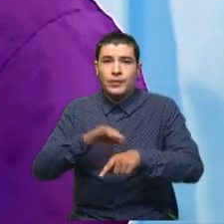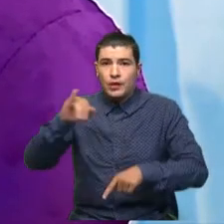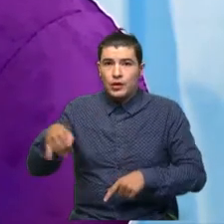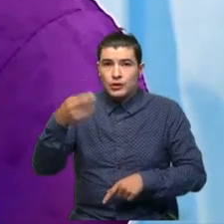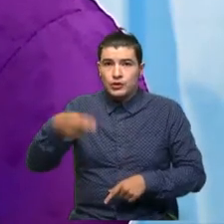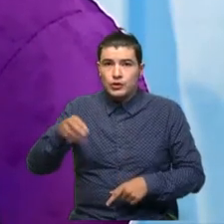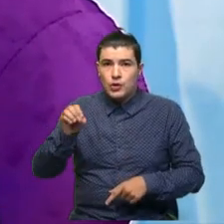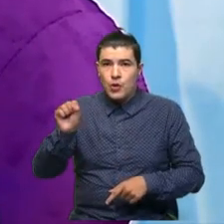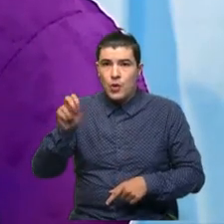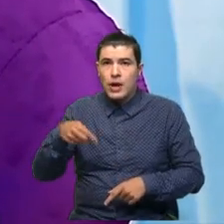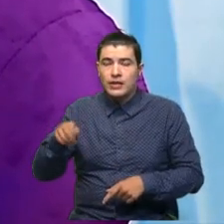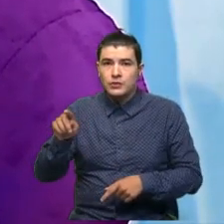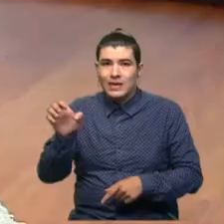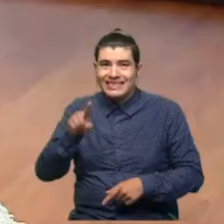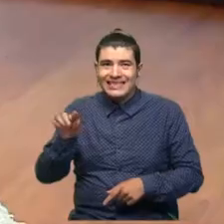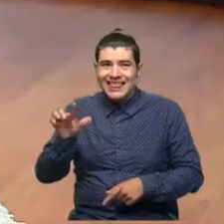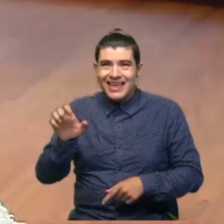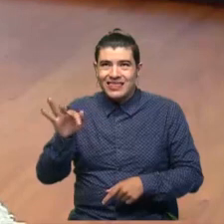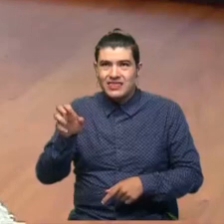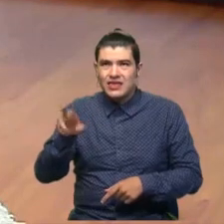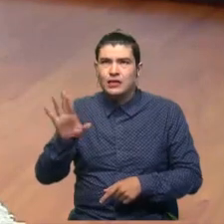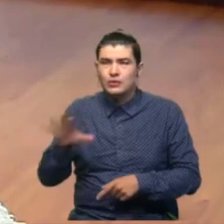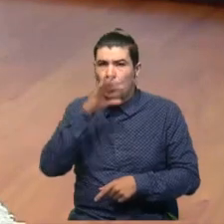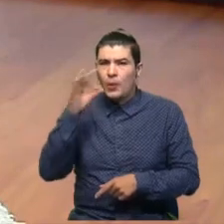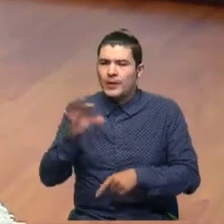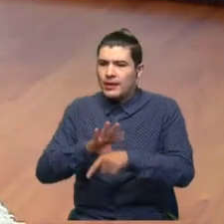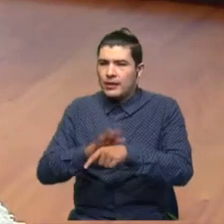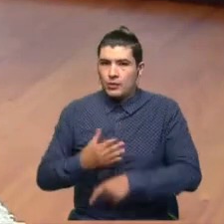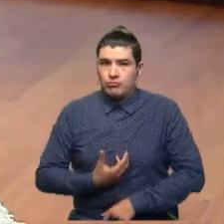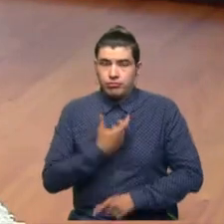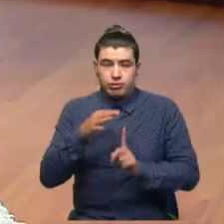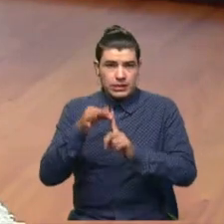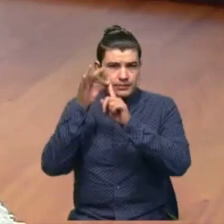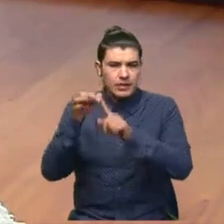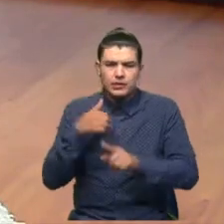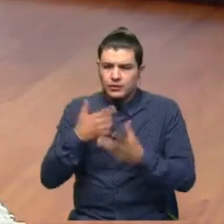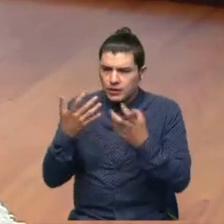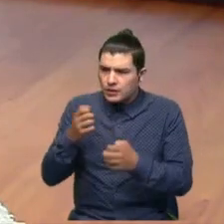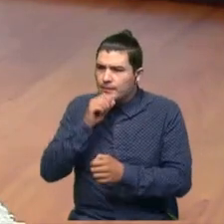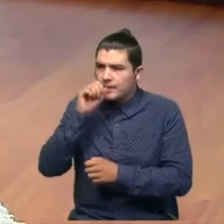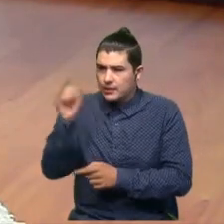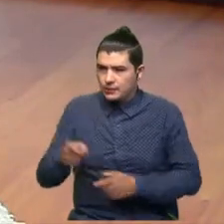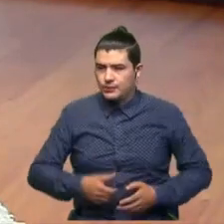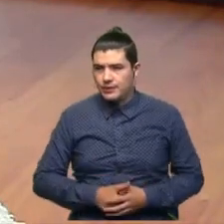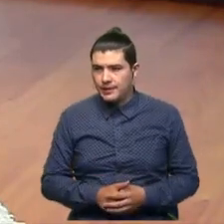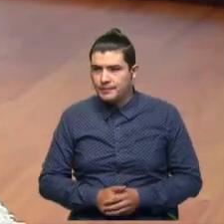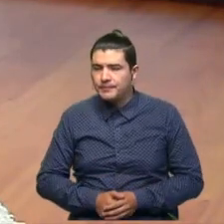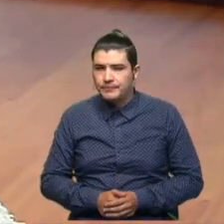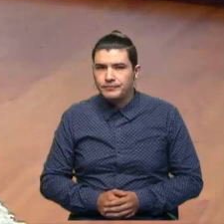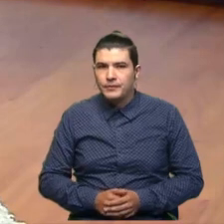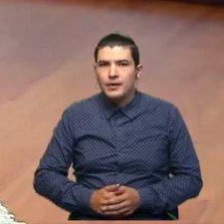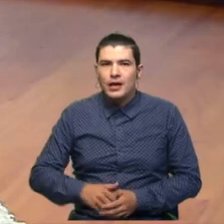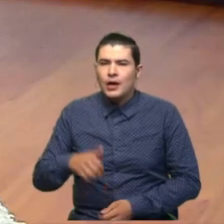médico internista y gastroenterólogo. Doctor, para continuar con nuestro programa, quiero hacerle la siguiente pregunta. ¿Cuáles son